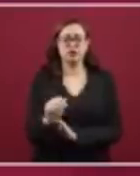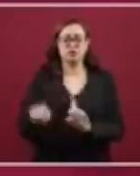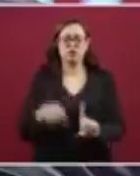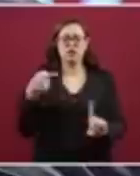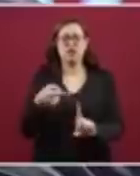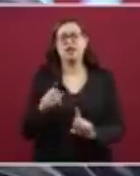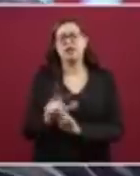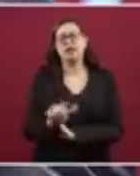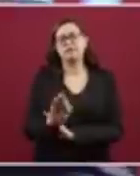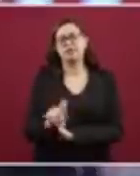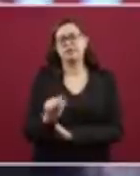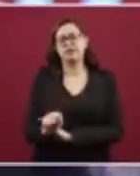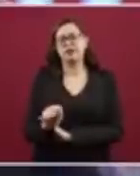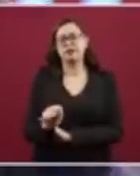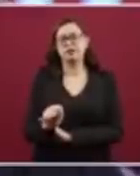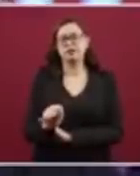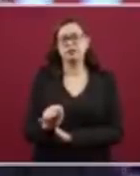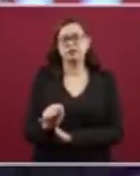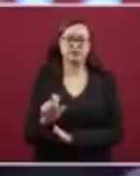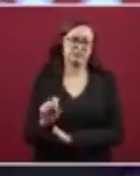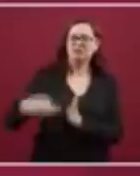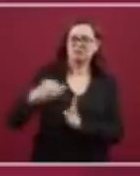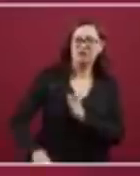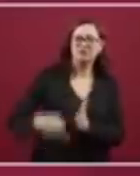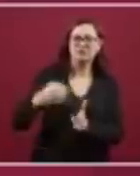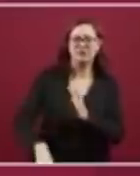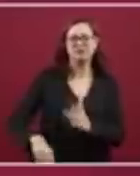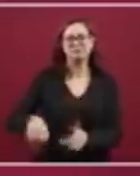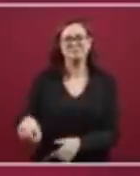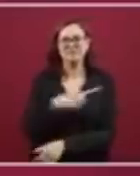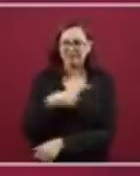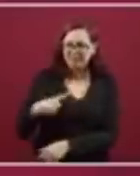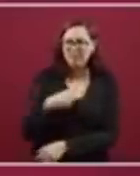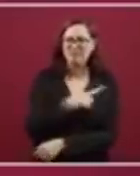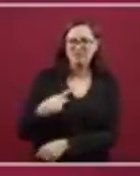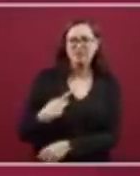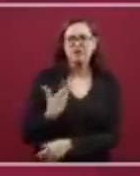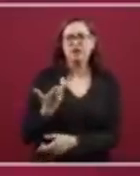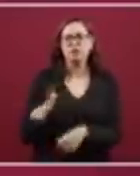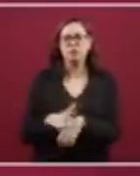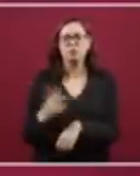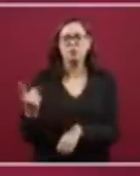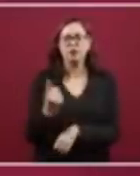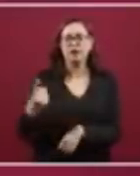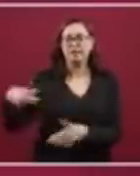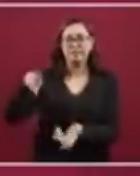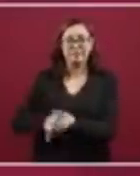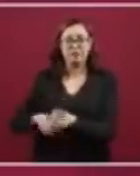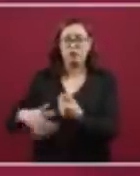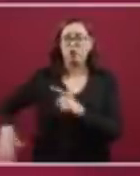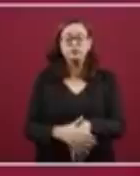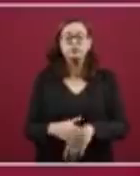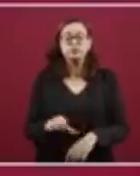de Gobierno de la Secretaría de Gobernación, Zoé Robledo Aburto, y de la secretaria de Trabajo y Previsión Social, Luisa María Alcalde